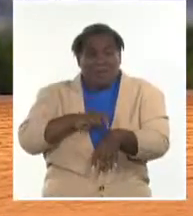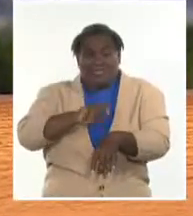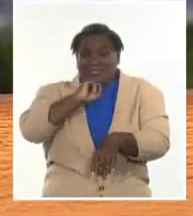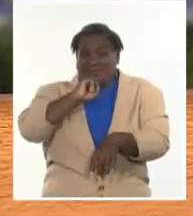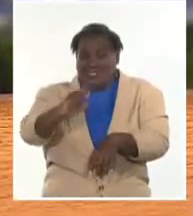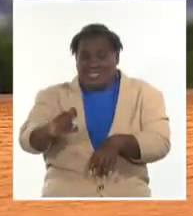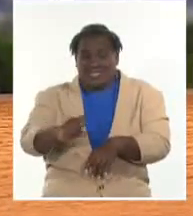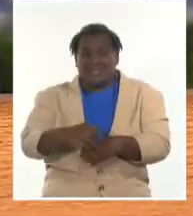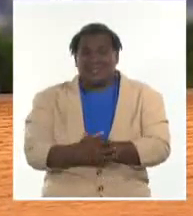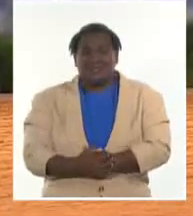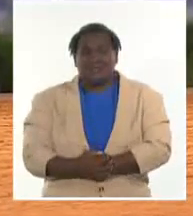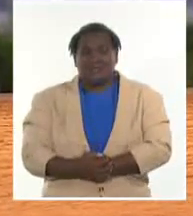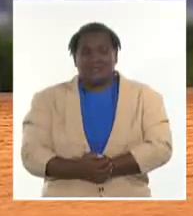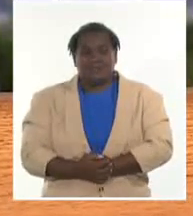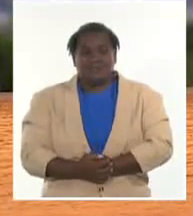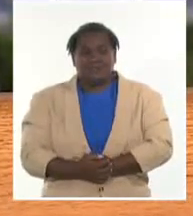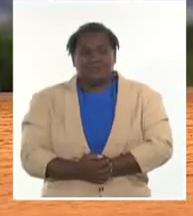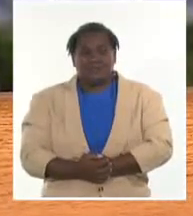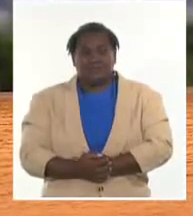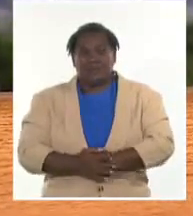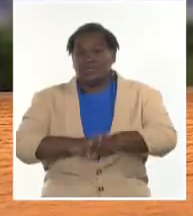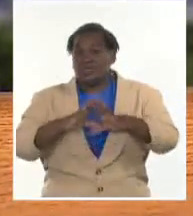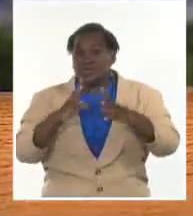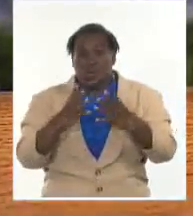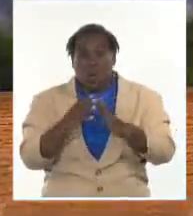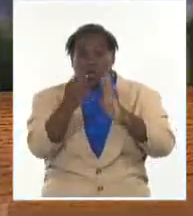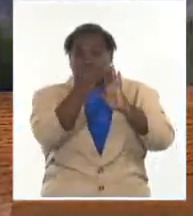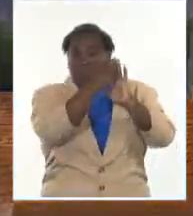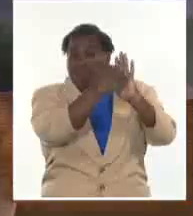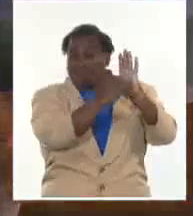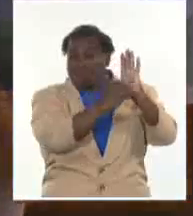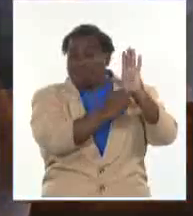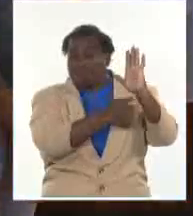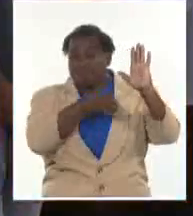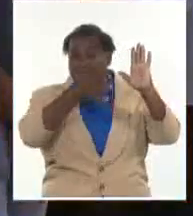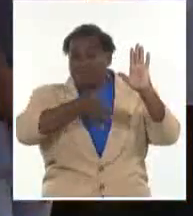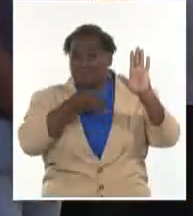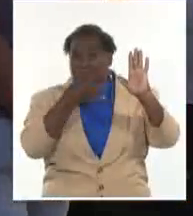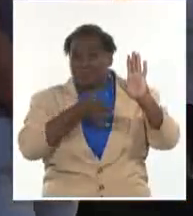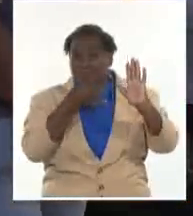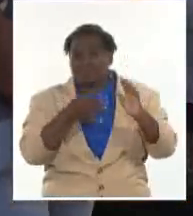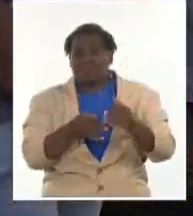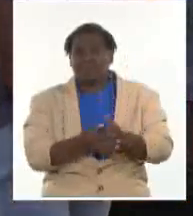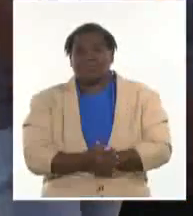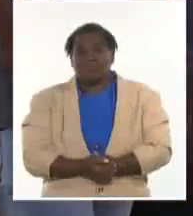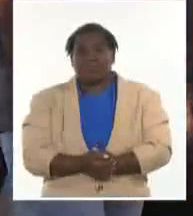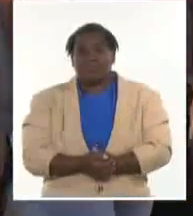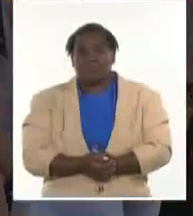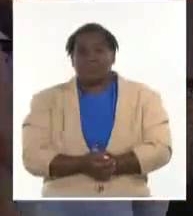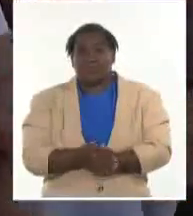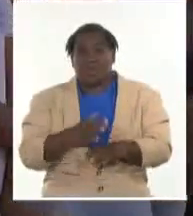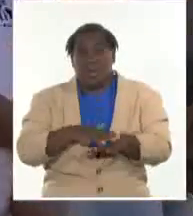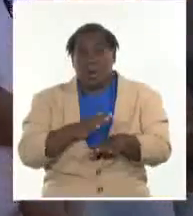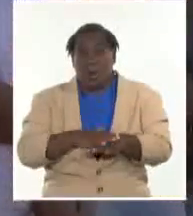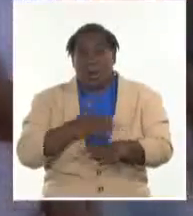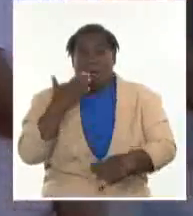Cuba. Todos estos problemas, derivados del recrudecido